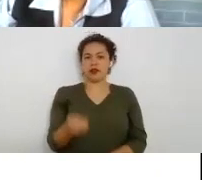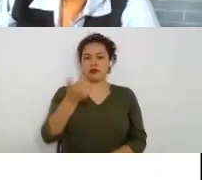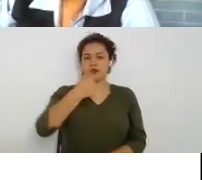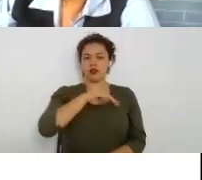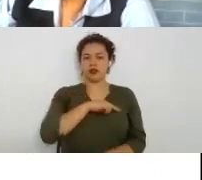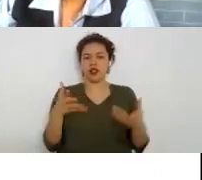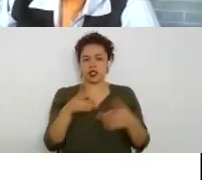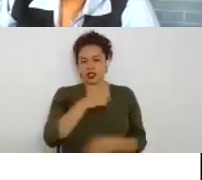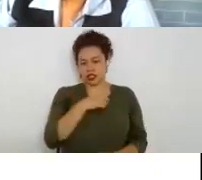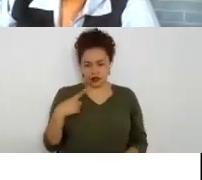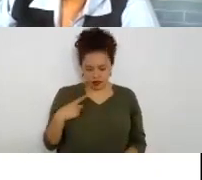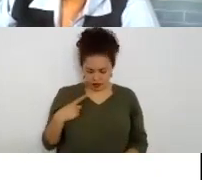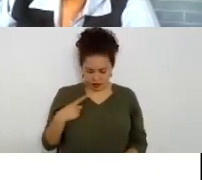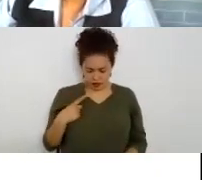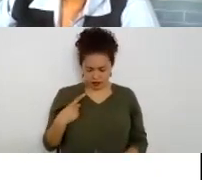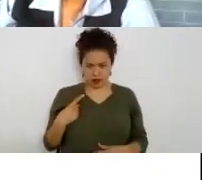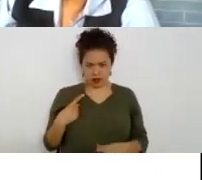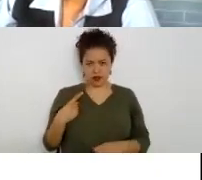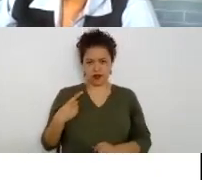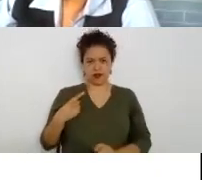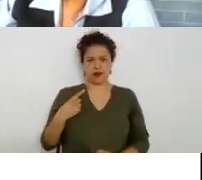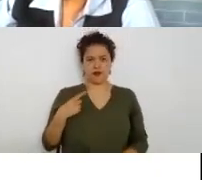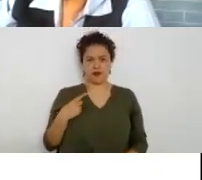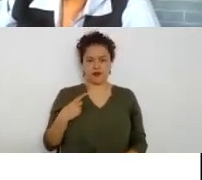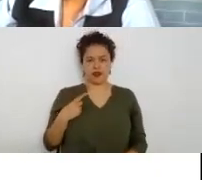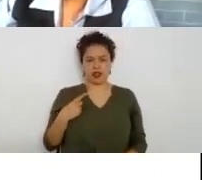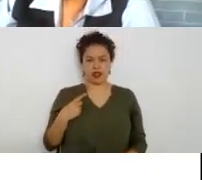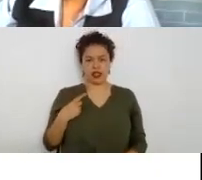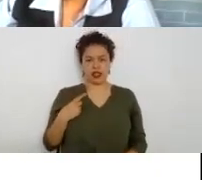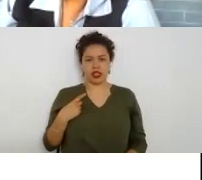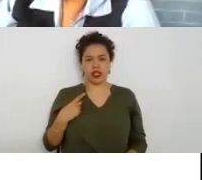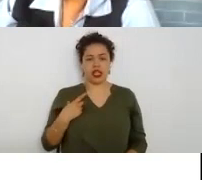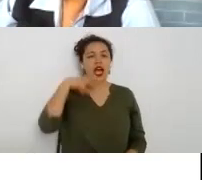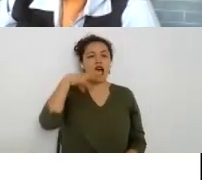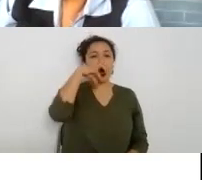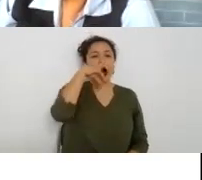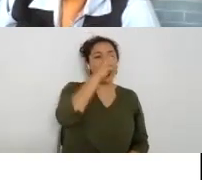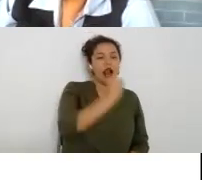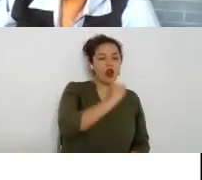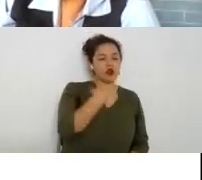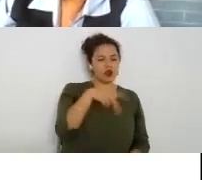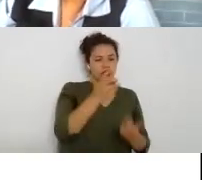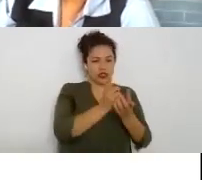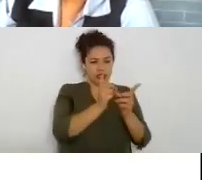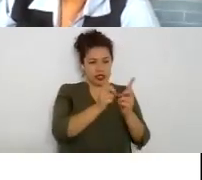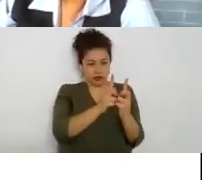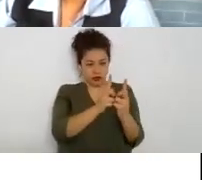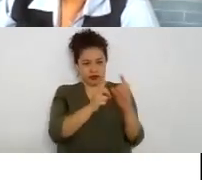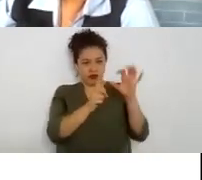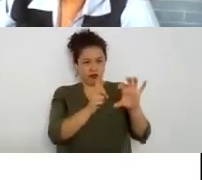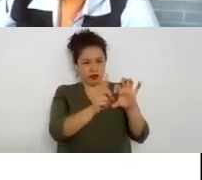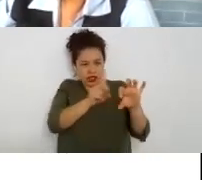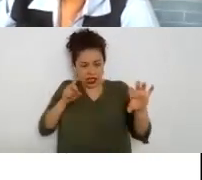es evacuar o alejarnos de la fuente de calor, ¿de acuerdo? Ya sea a lo mejor